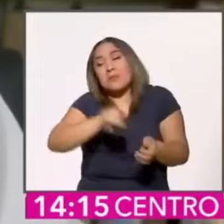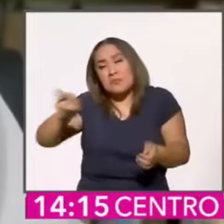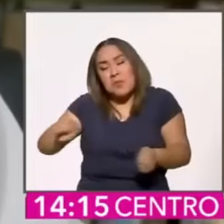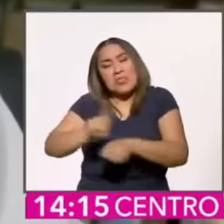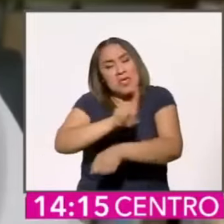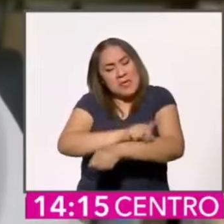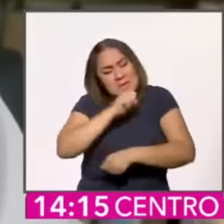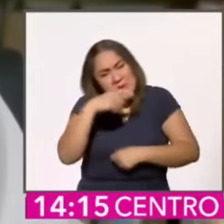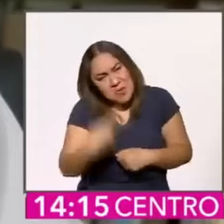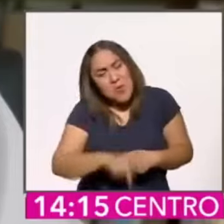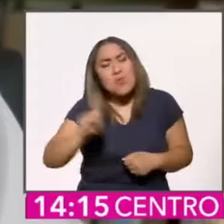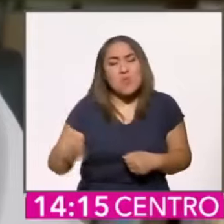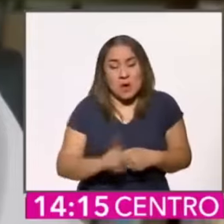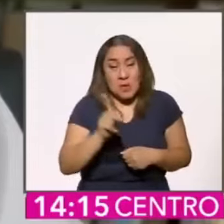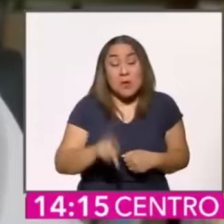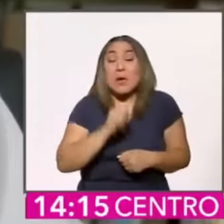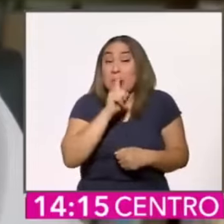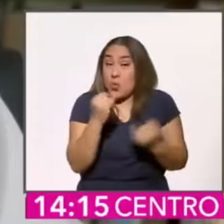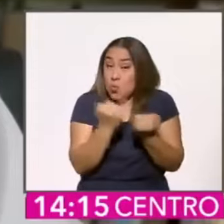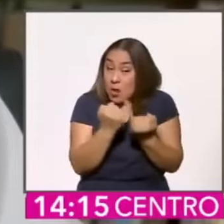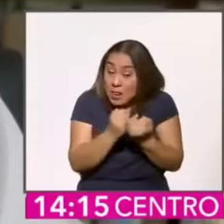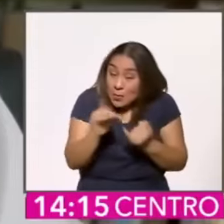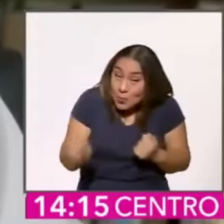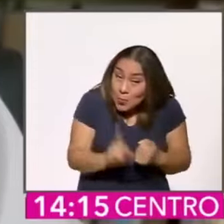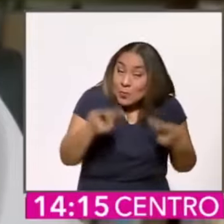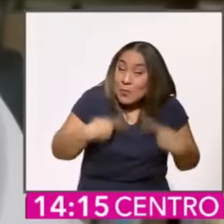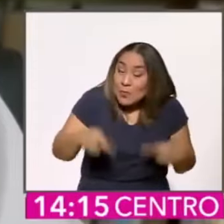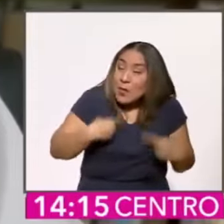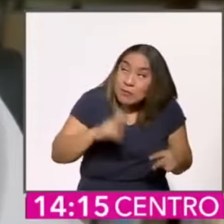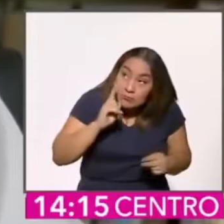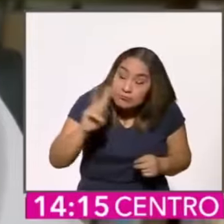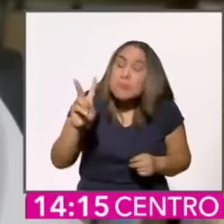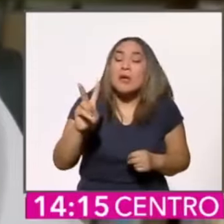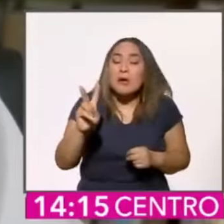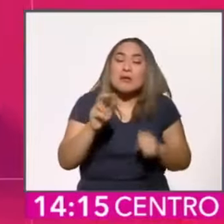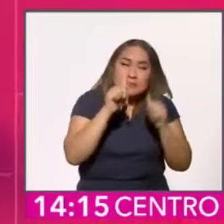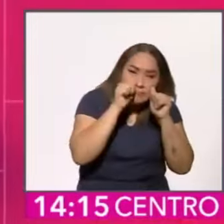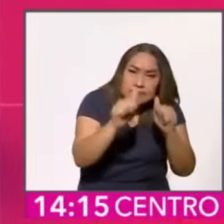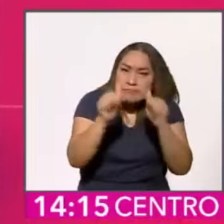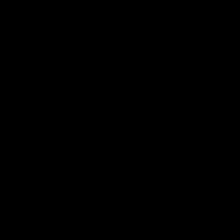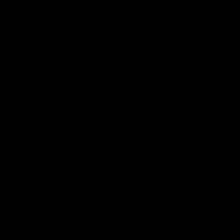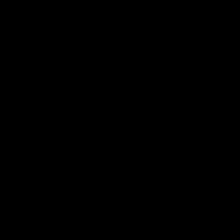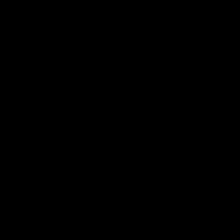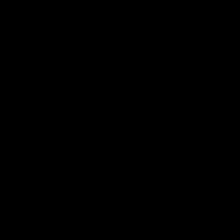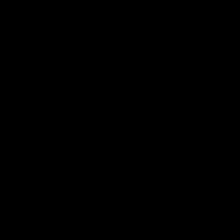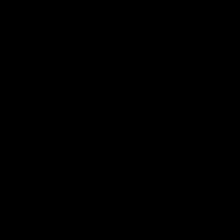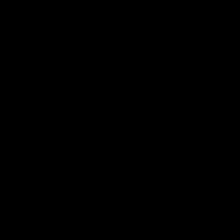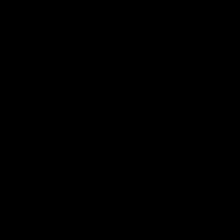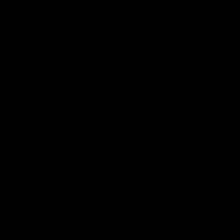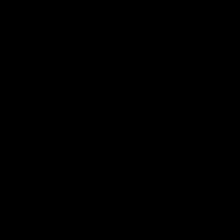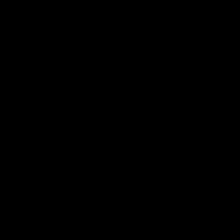y a ese pueblo, que en él y en ella se reconocen, sirven.